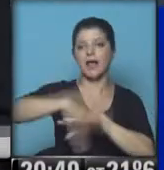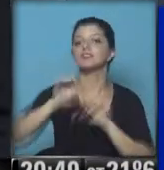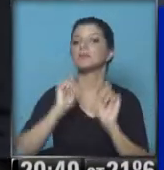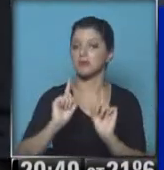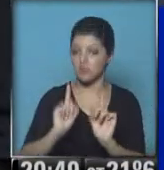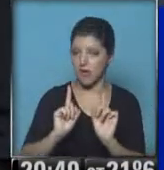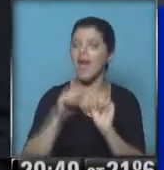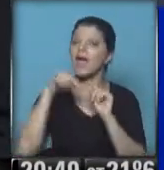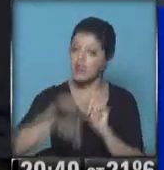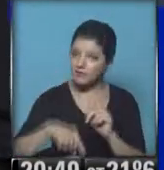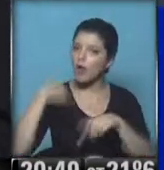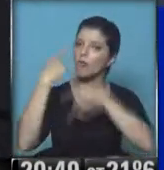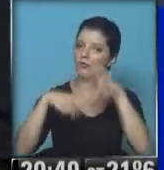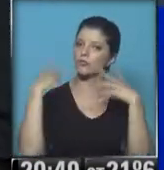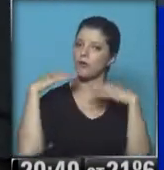calles todavía no se han manifestado